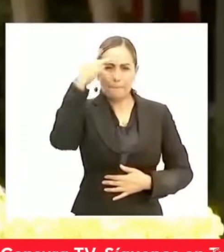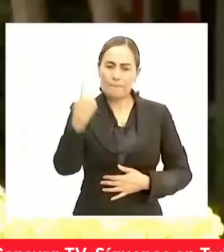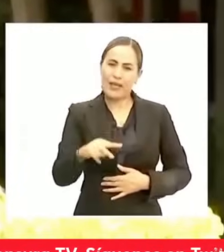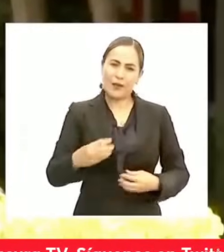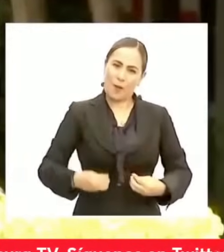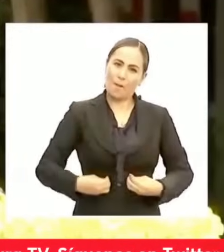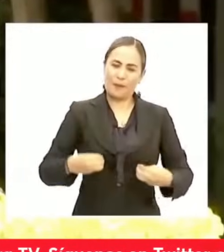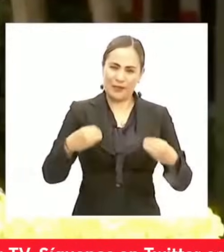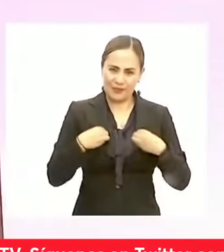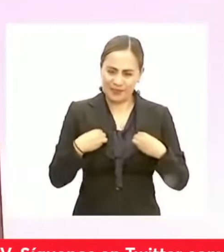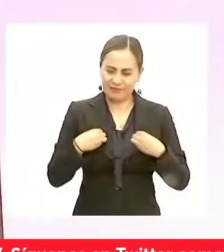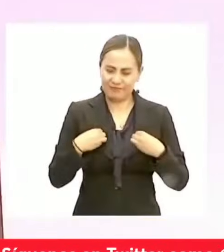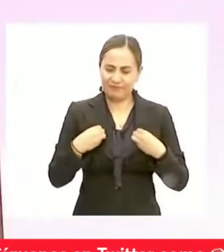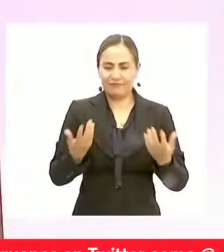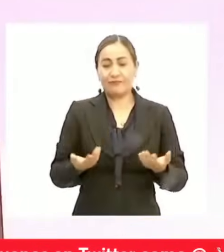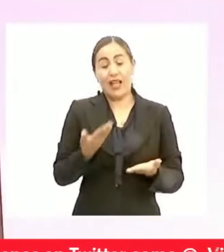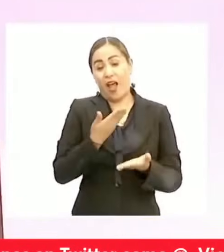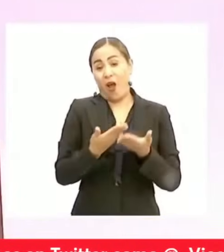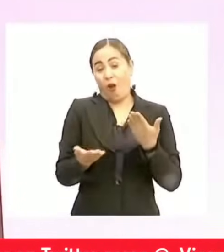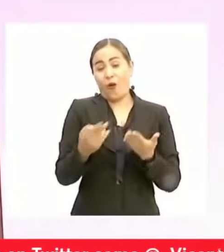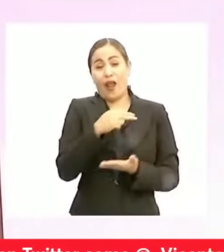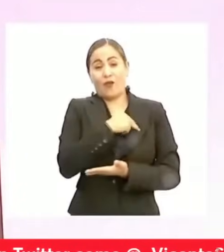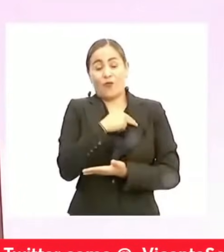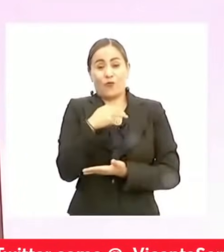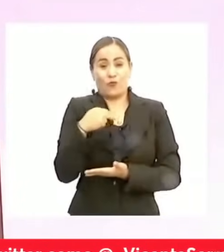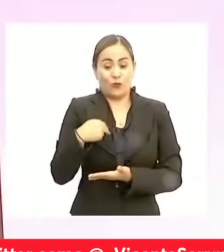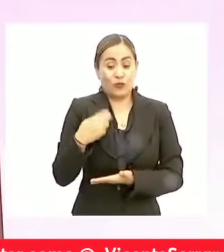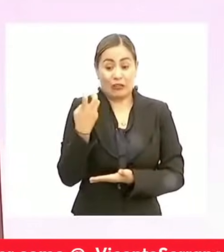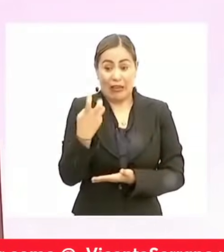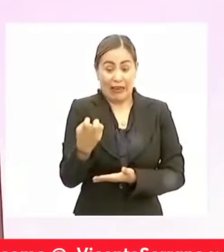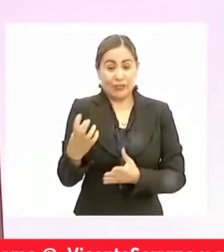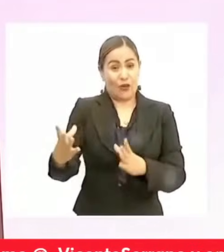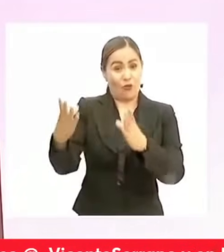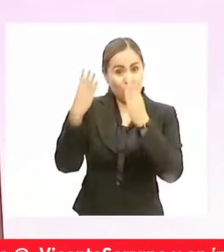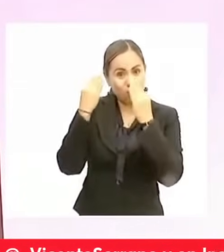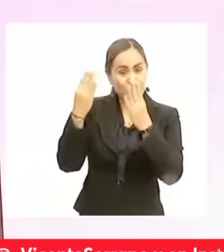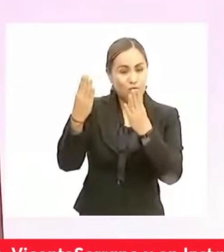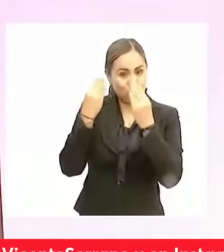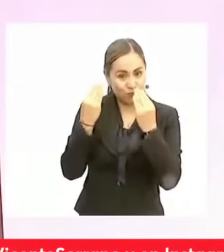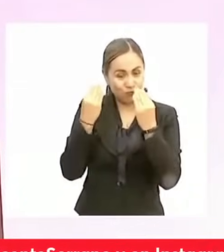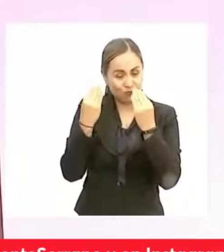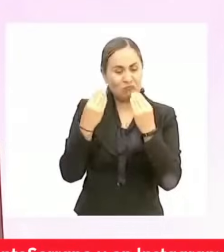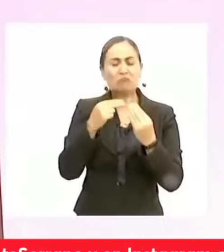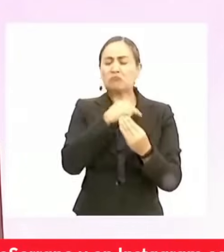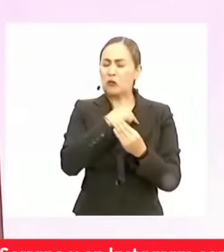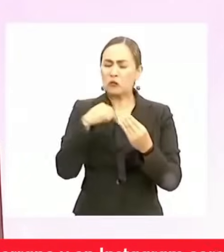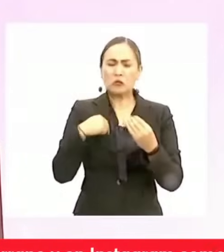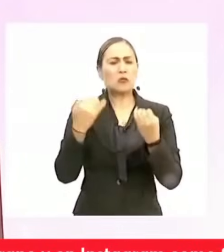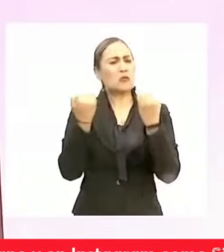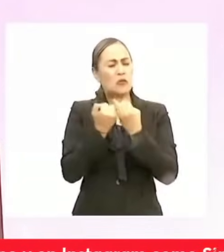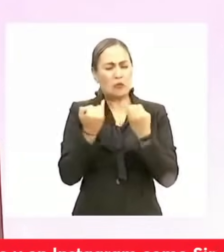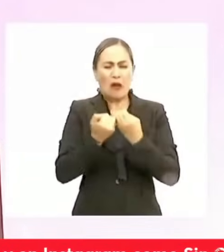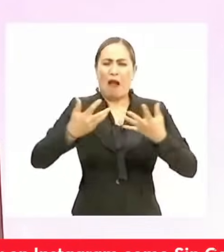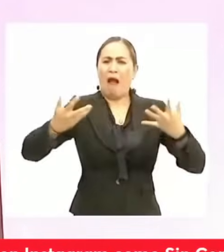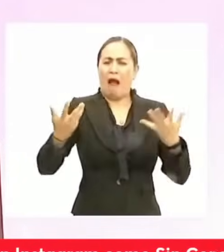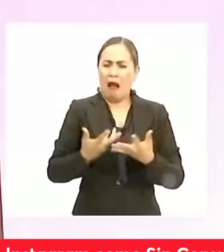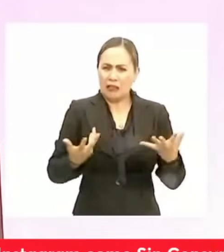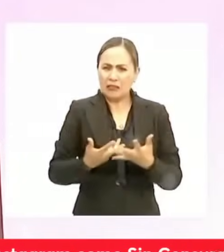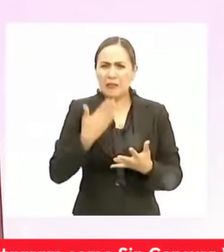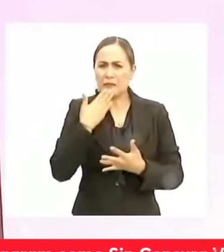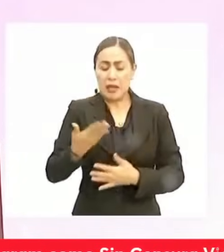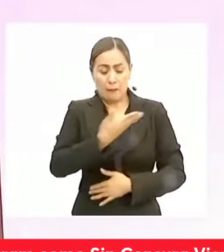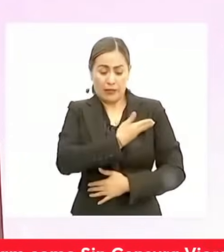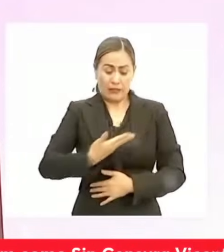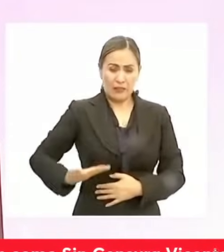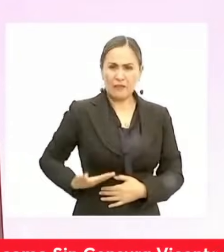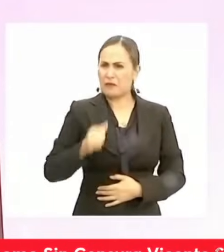parte, y con este ideario, hemos venido actuando desde antes de llegar a la